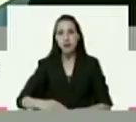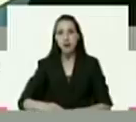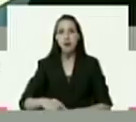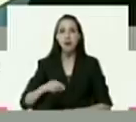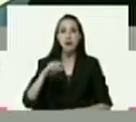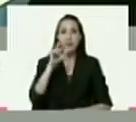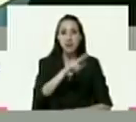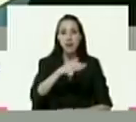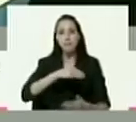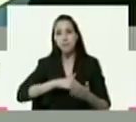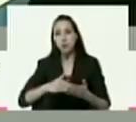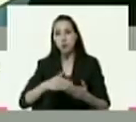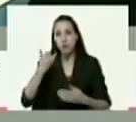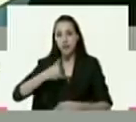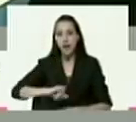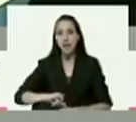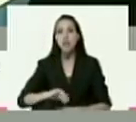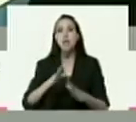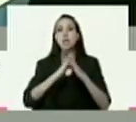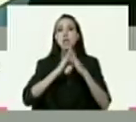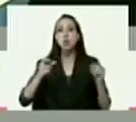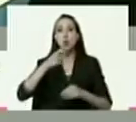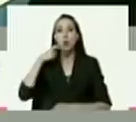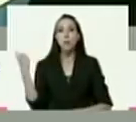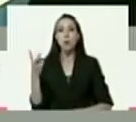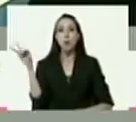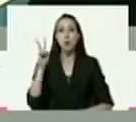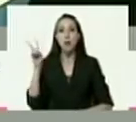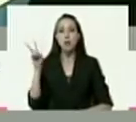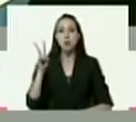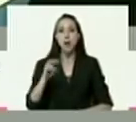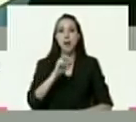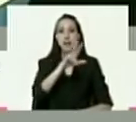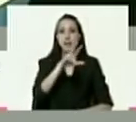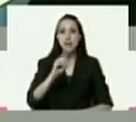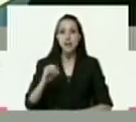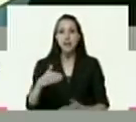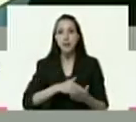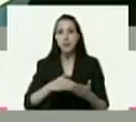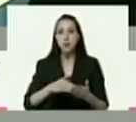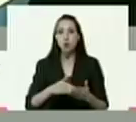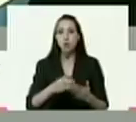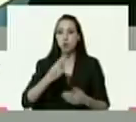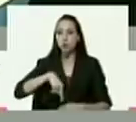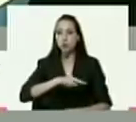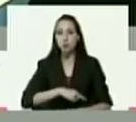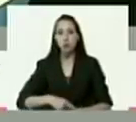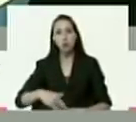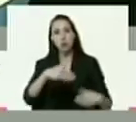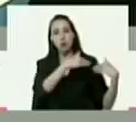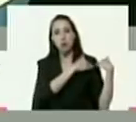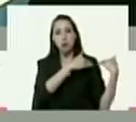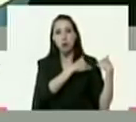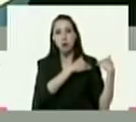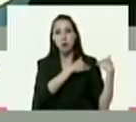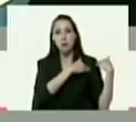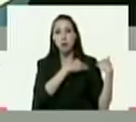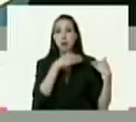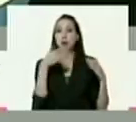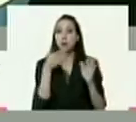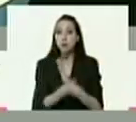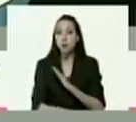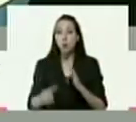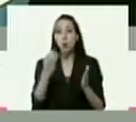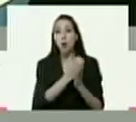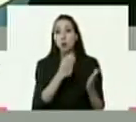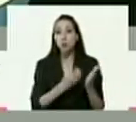milicianos, y todos los venezolanos, los 30 millones de venezolanos, somos corresponsables, según la Constitución y según